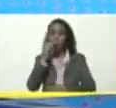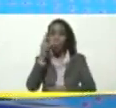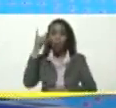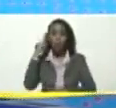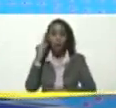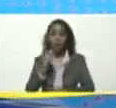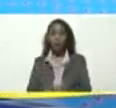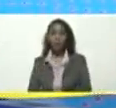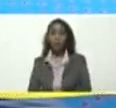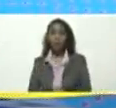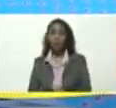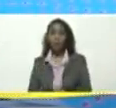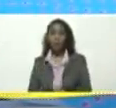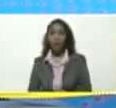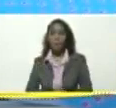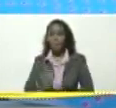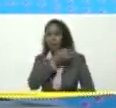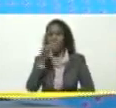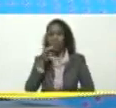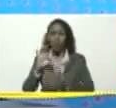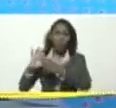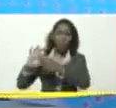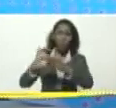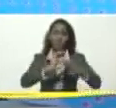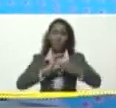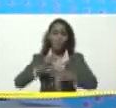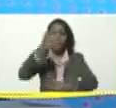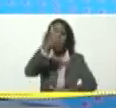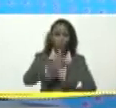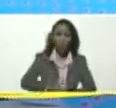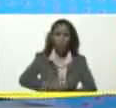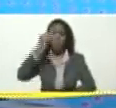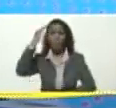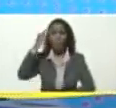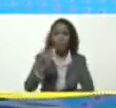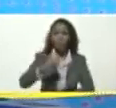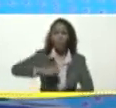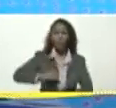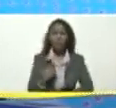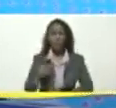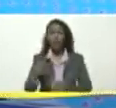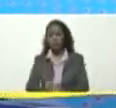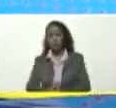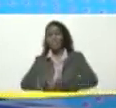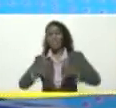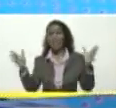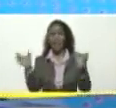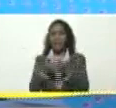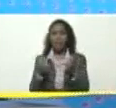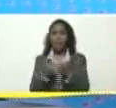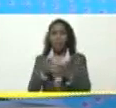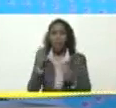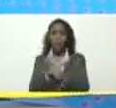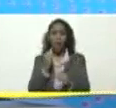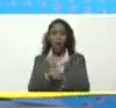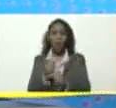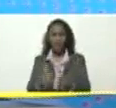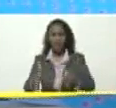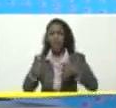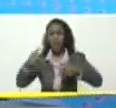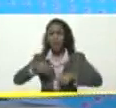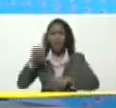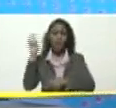mujeres, en perfecta unión cívico-militar-policial, un super equipo. El equipo ganador de